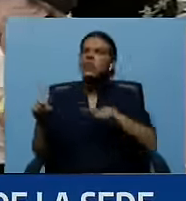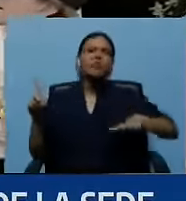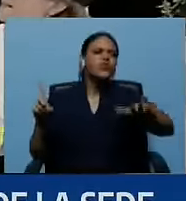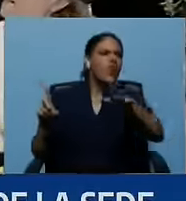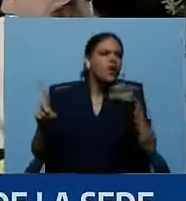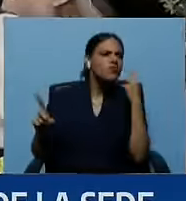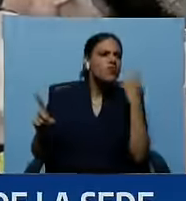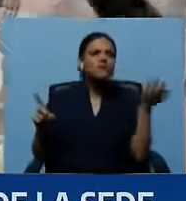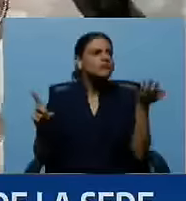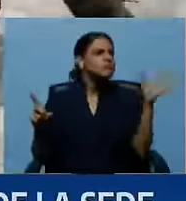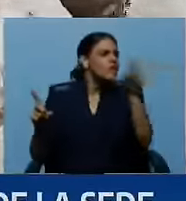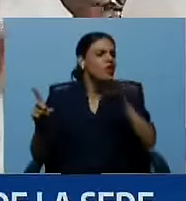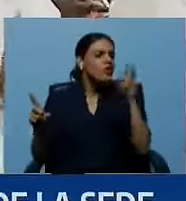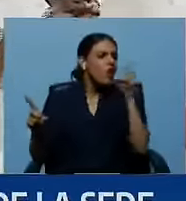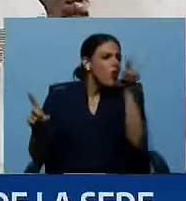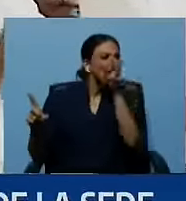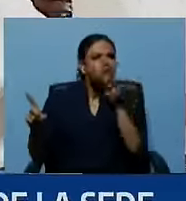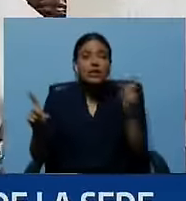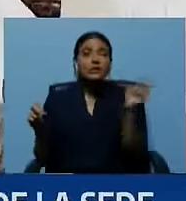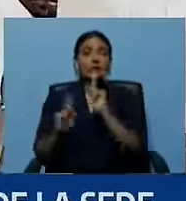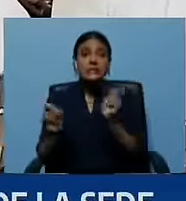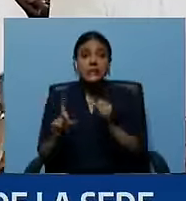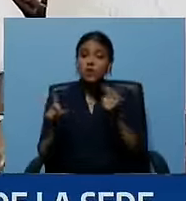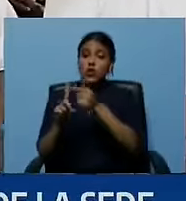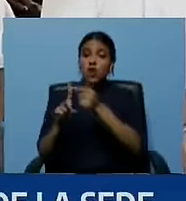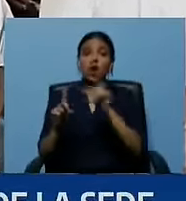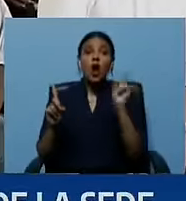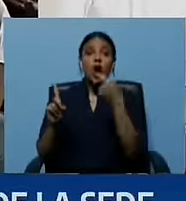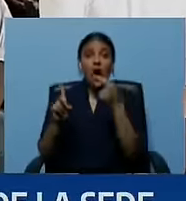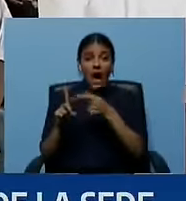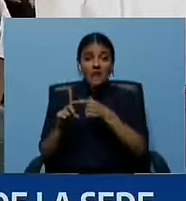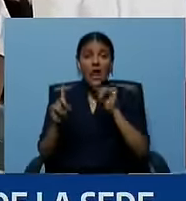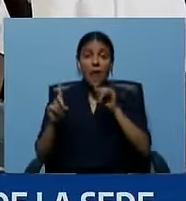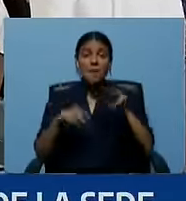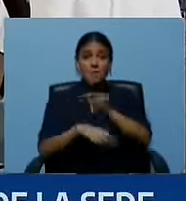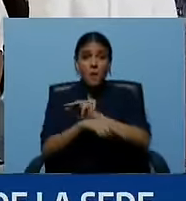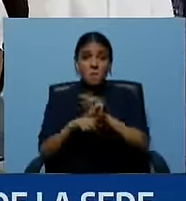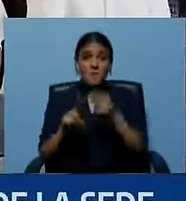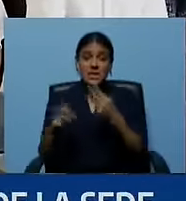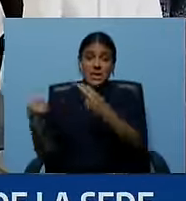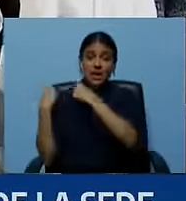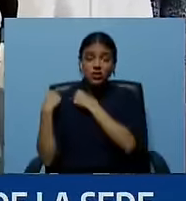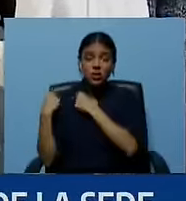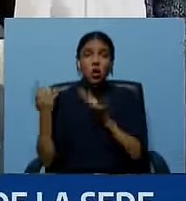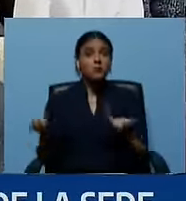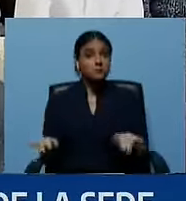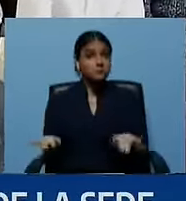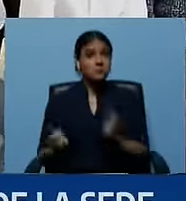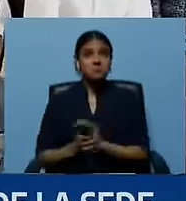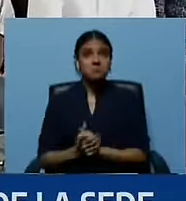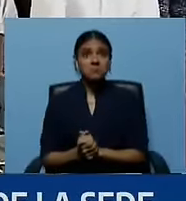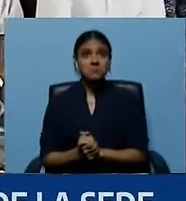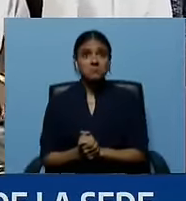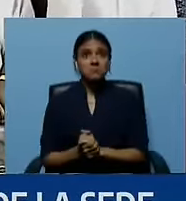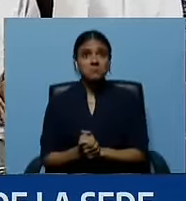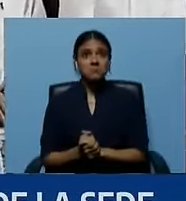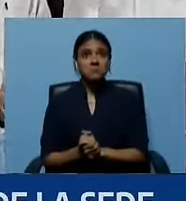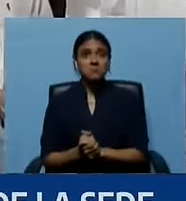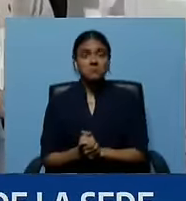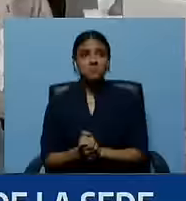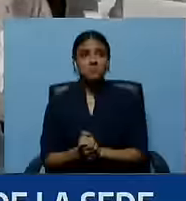Ah, si no, Gabriela, además de el